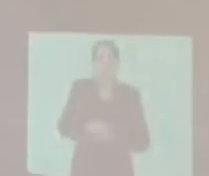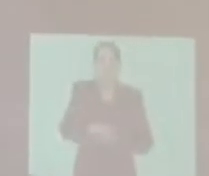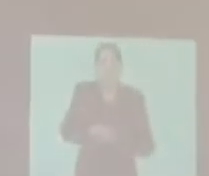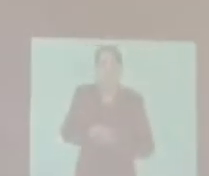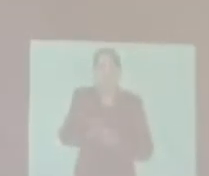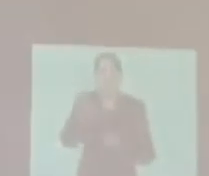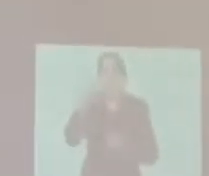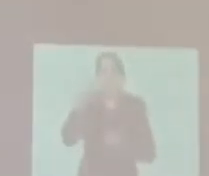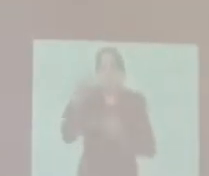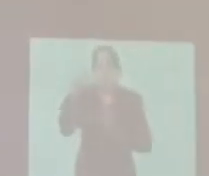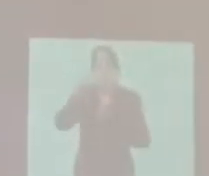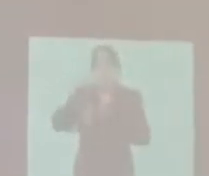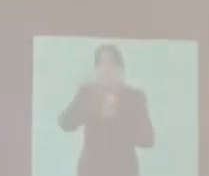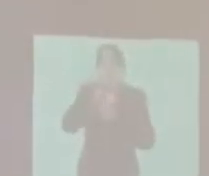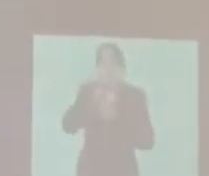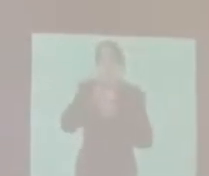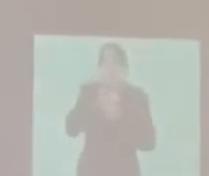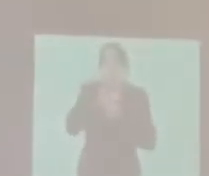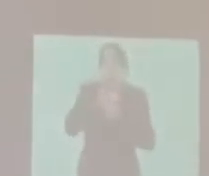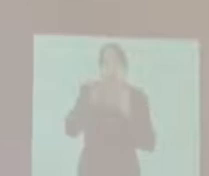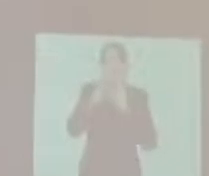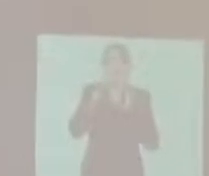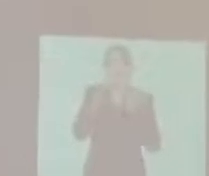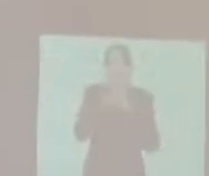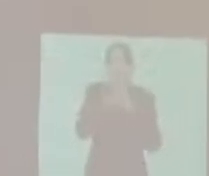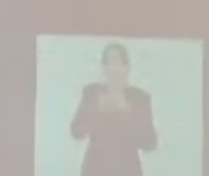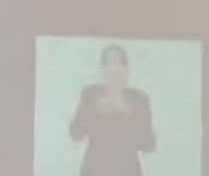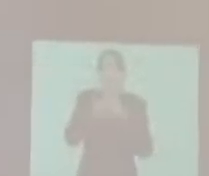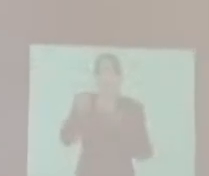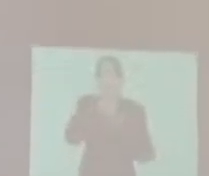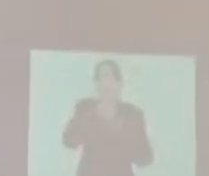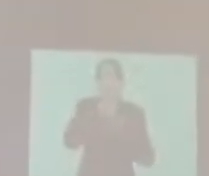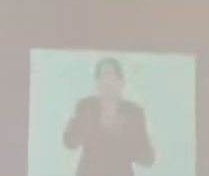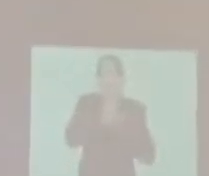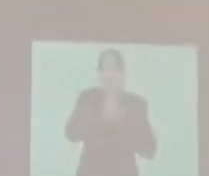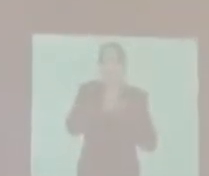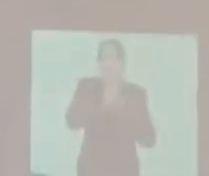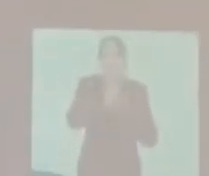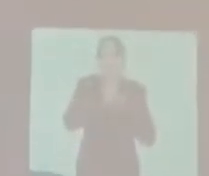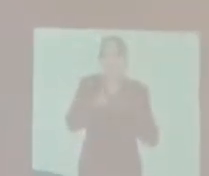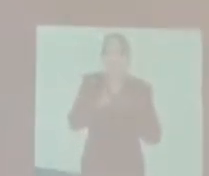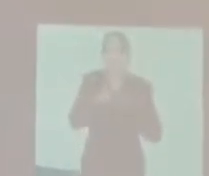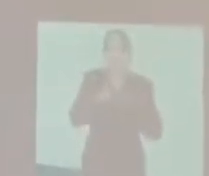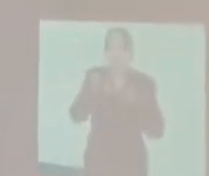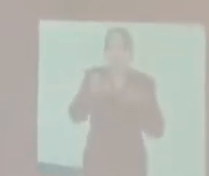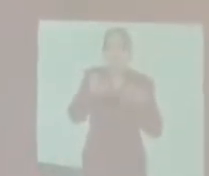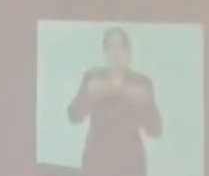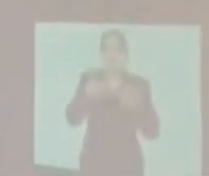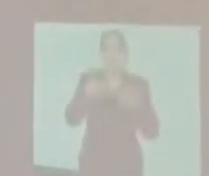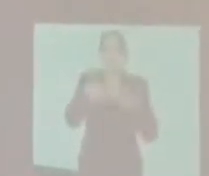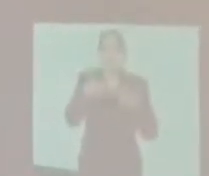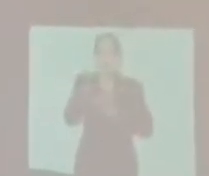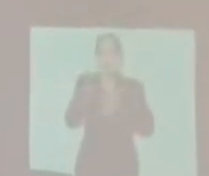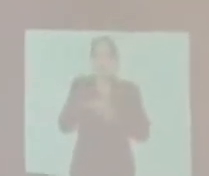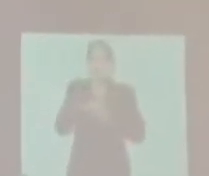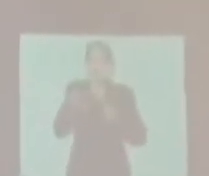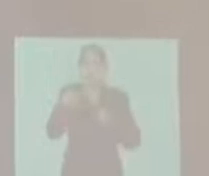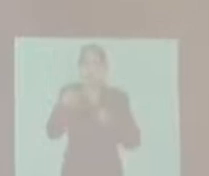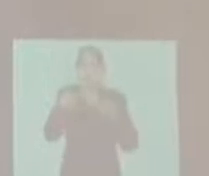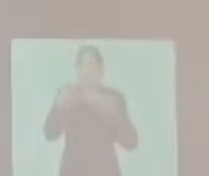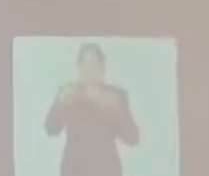hemos ido construyendo precisamente una ciudad de derechos, con innovación y honestidad en el uso de los recursos